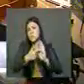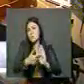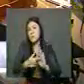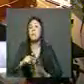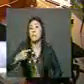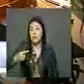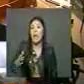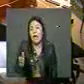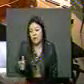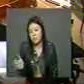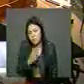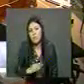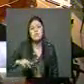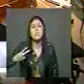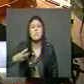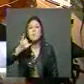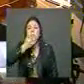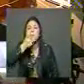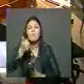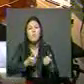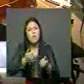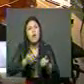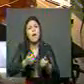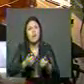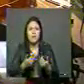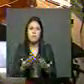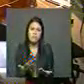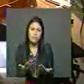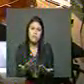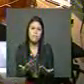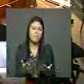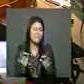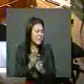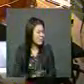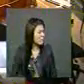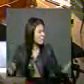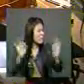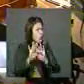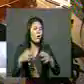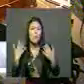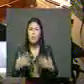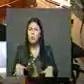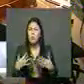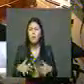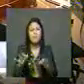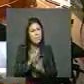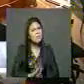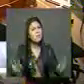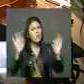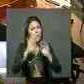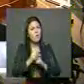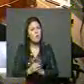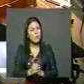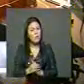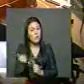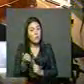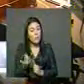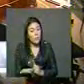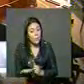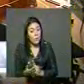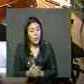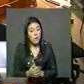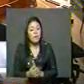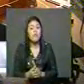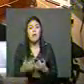pero dos, ese otro bien tan valioso, tan preciado y que todavía